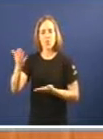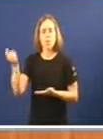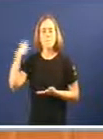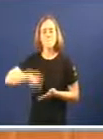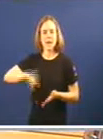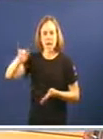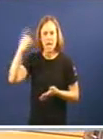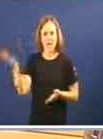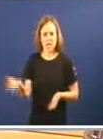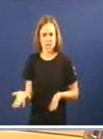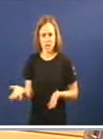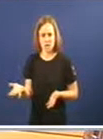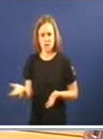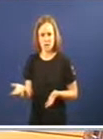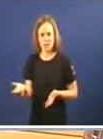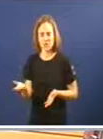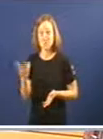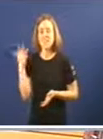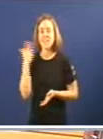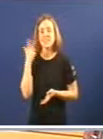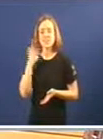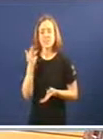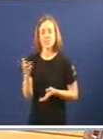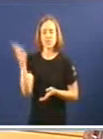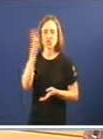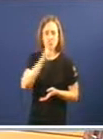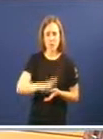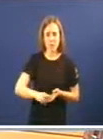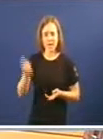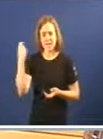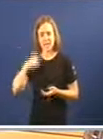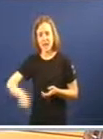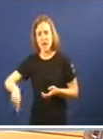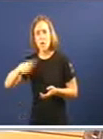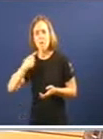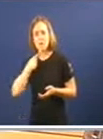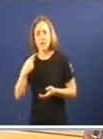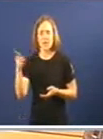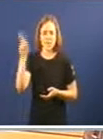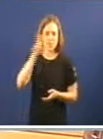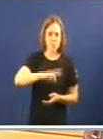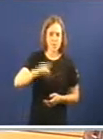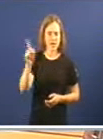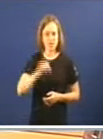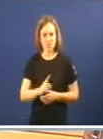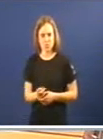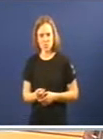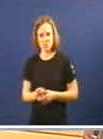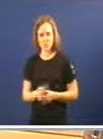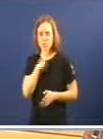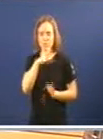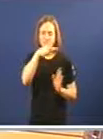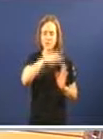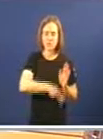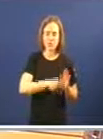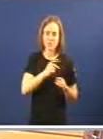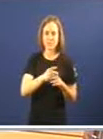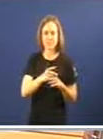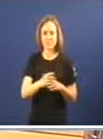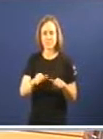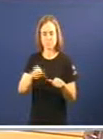recuperar los derechos laborales ni na verdad salarial derivada de incumplimiento dos acordos acordados valga la redundancia